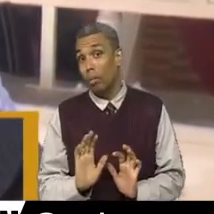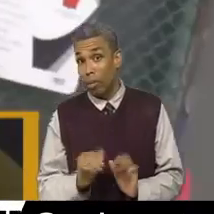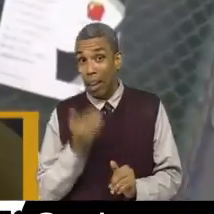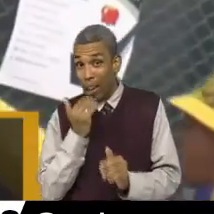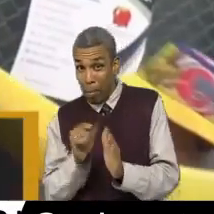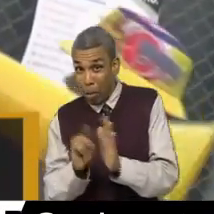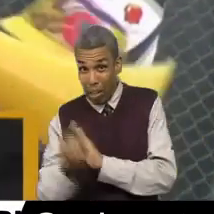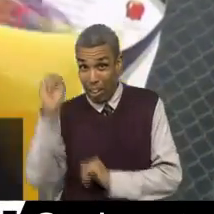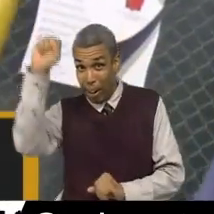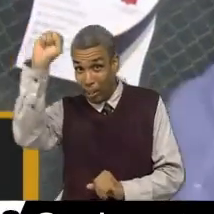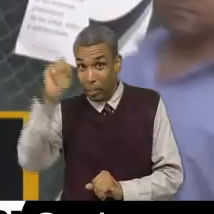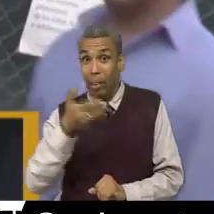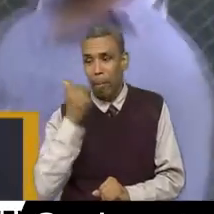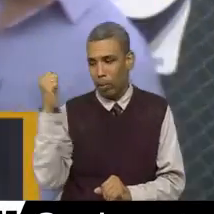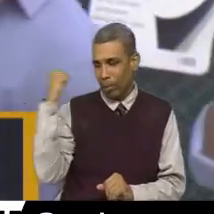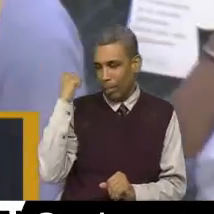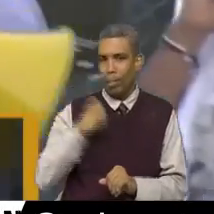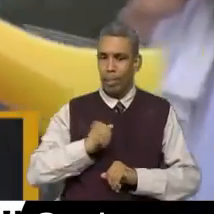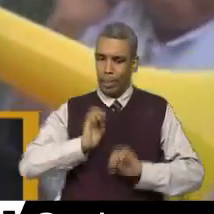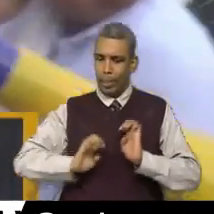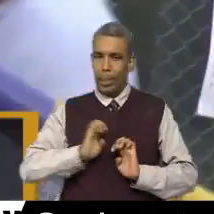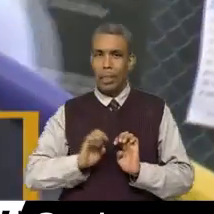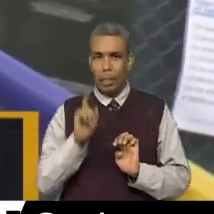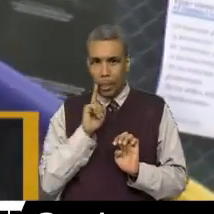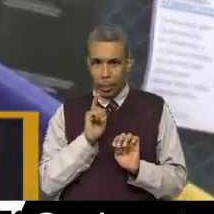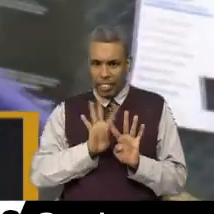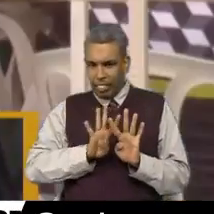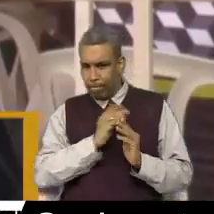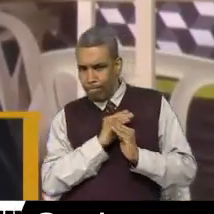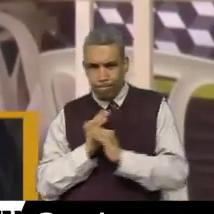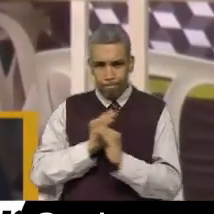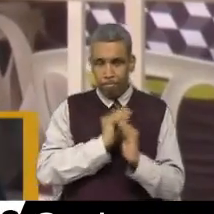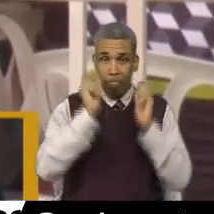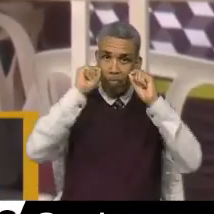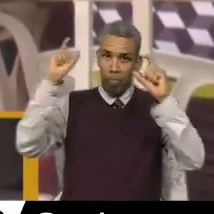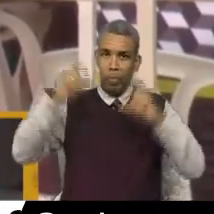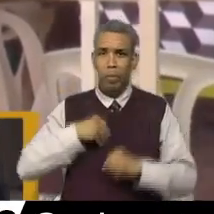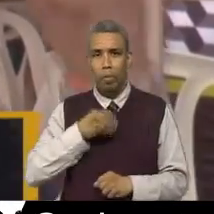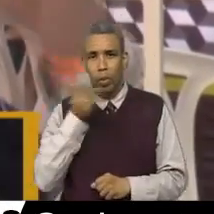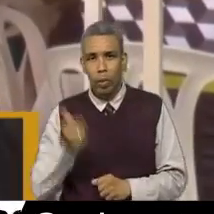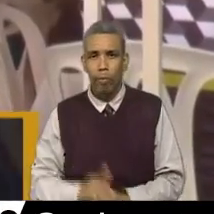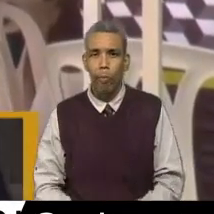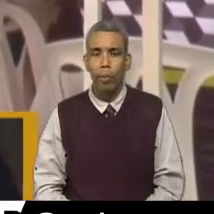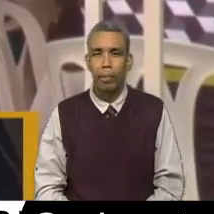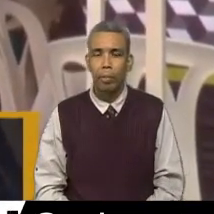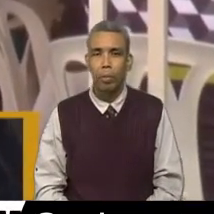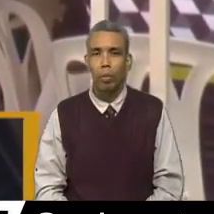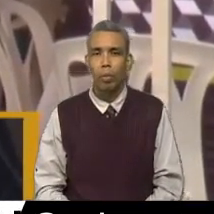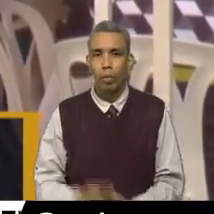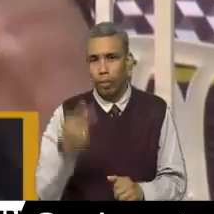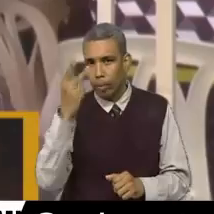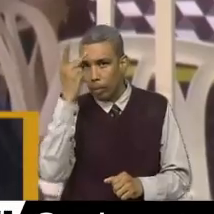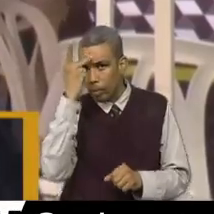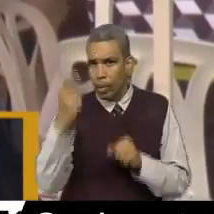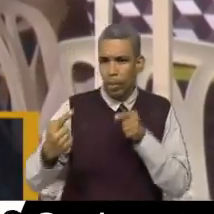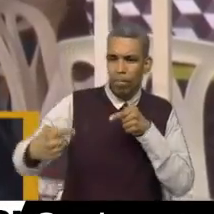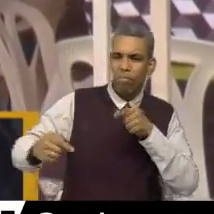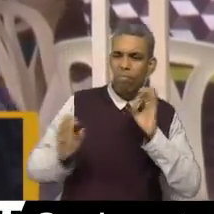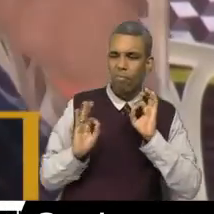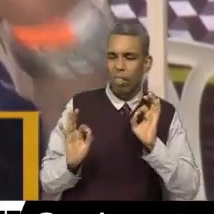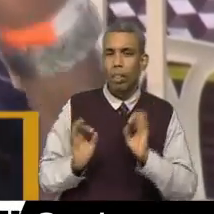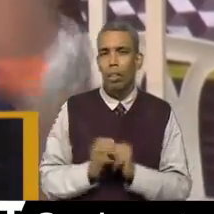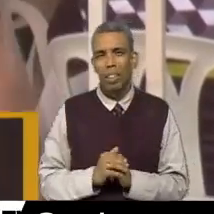de cuatro y no permitir que los laterales salgan. Para enfrentar a Perú tenemos que ir con la conciencia que debemos de